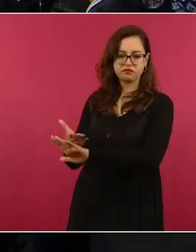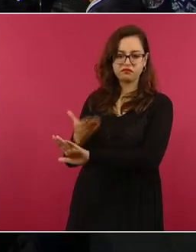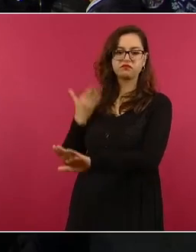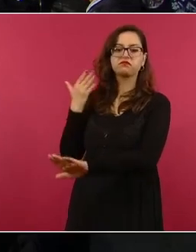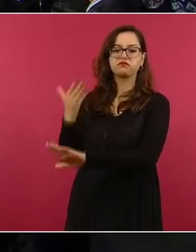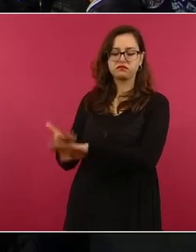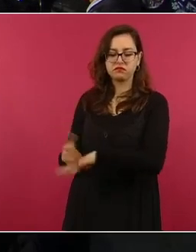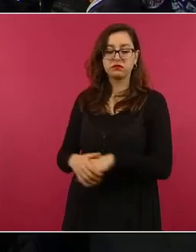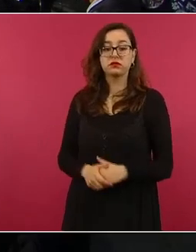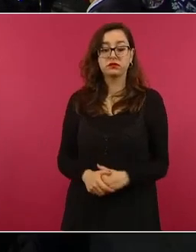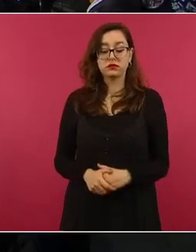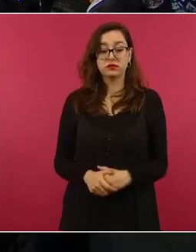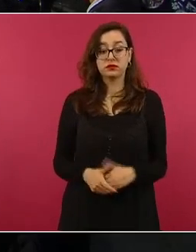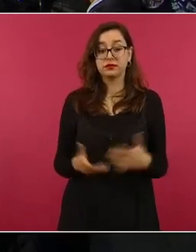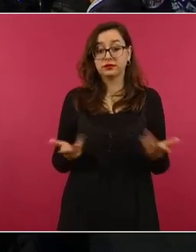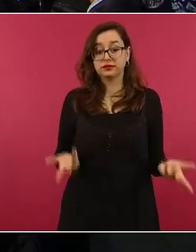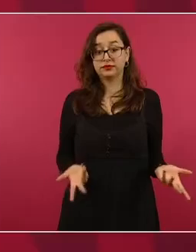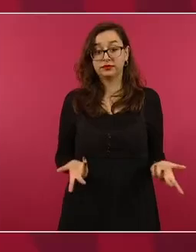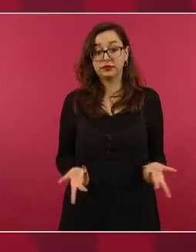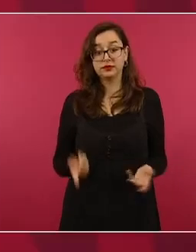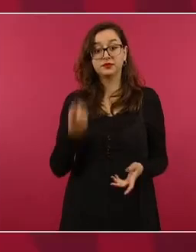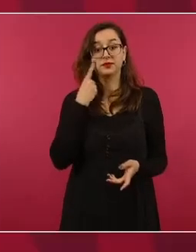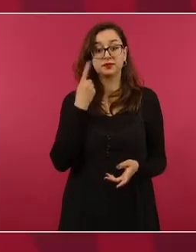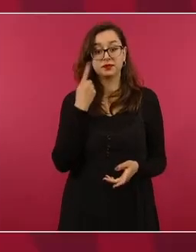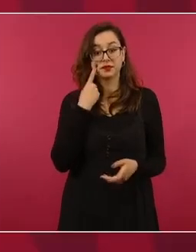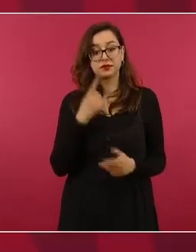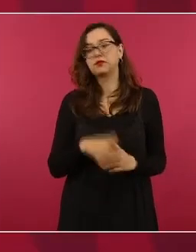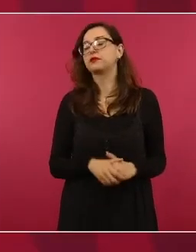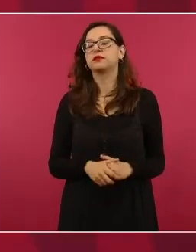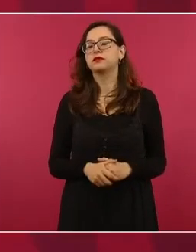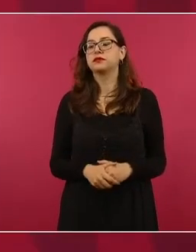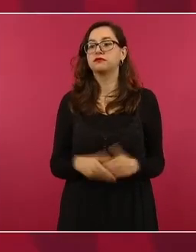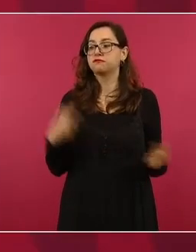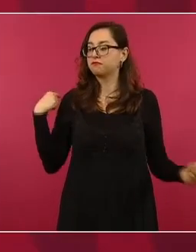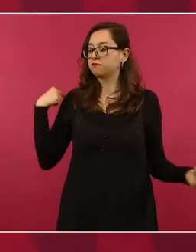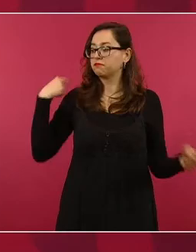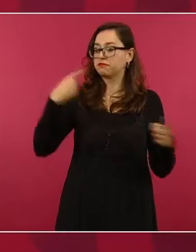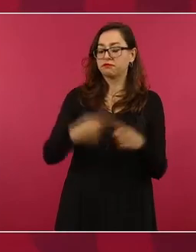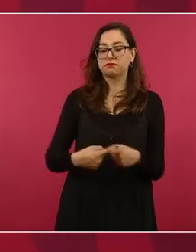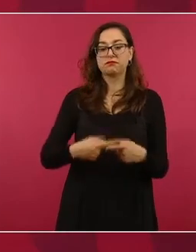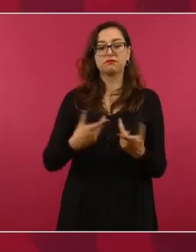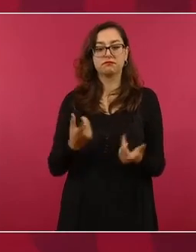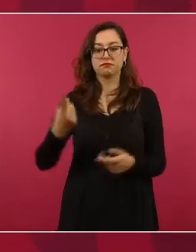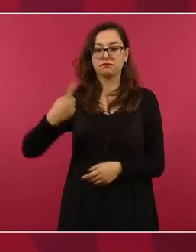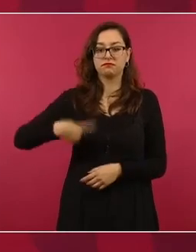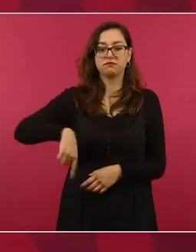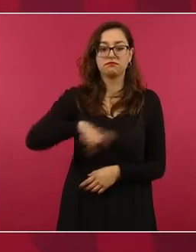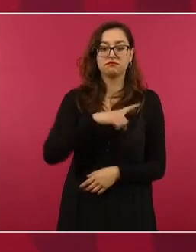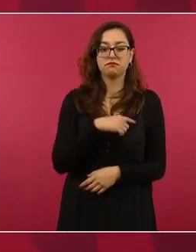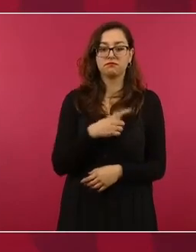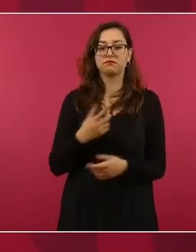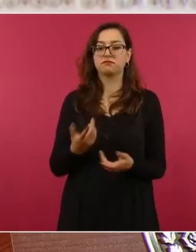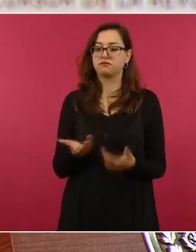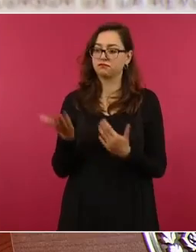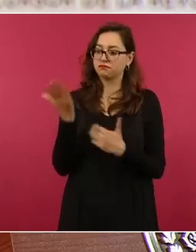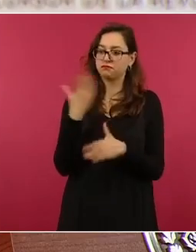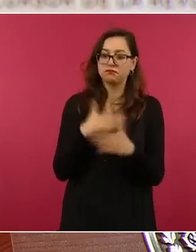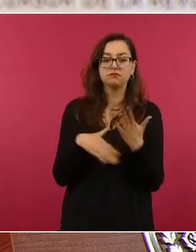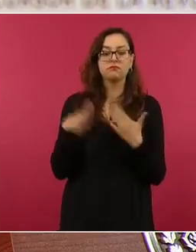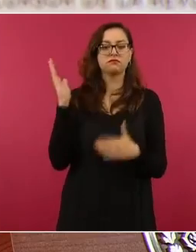si hemos salido adelante, ahora que preguntaban sobre la pandemia, es porque teníamos